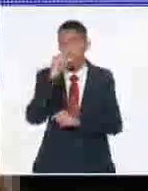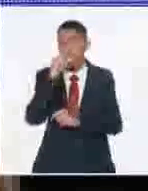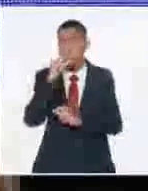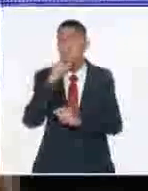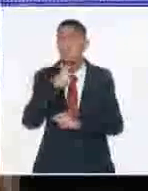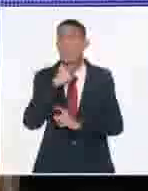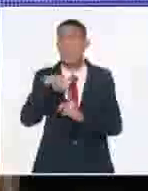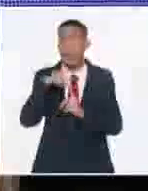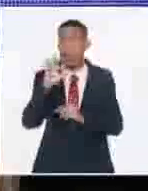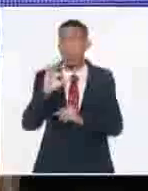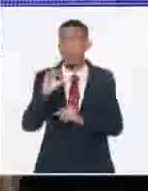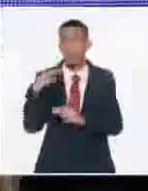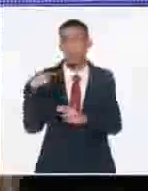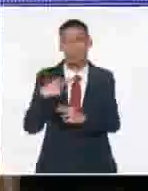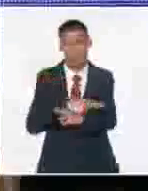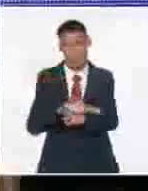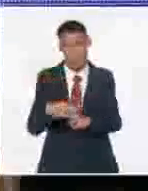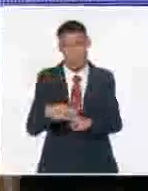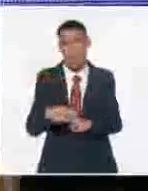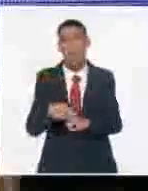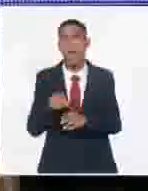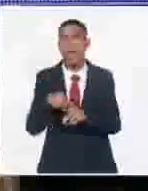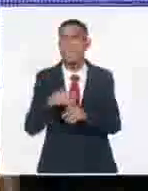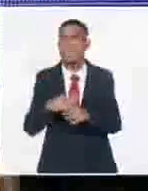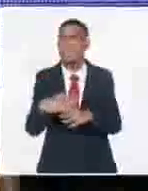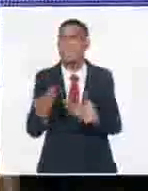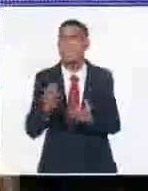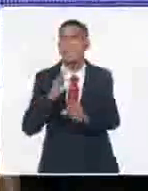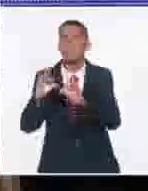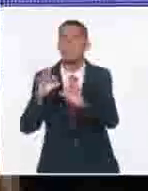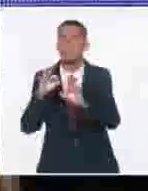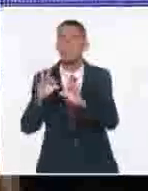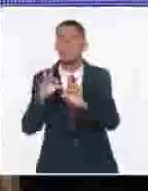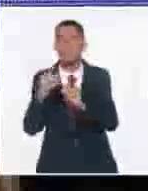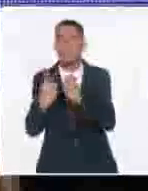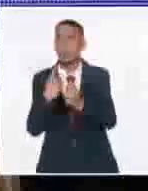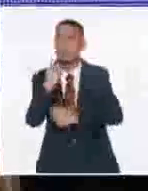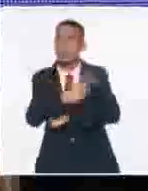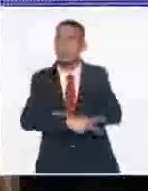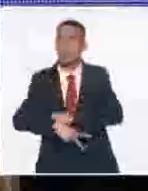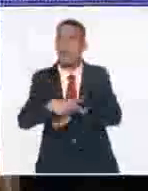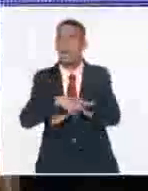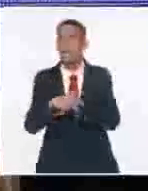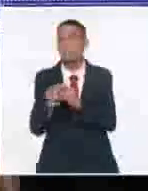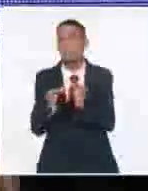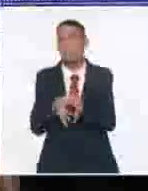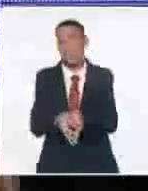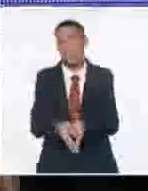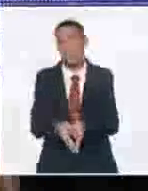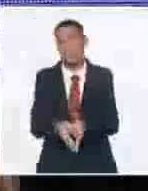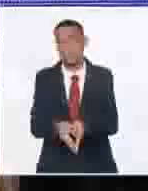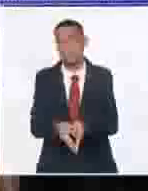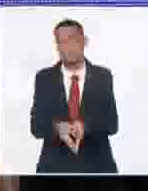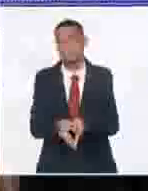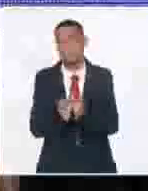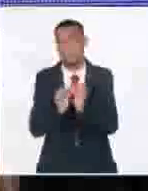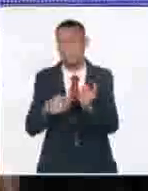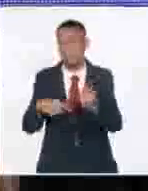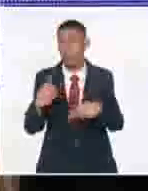también históricamente para proteger a estados soberanos y pequeños contra la